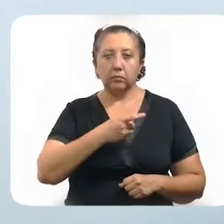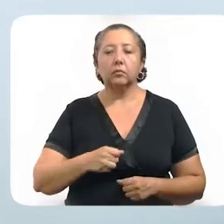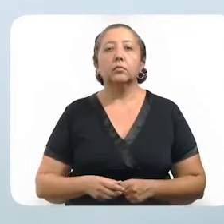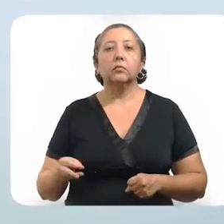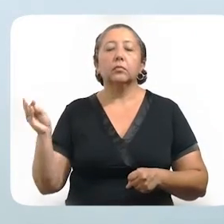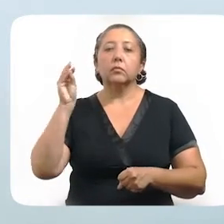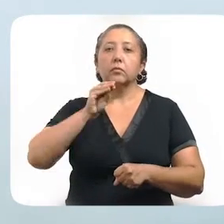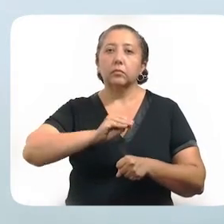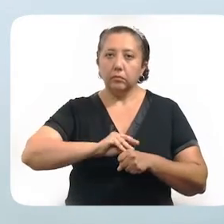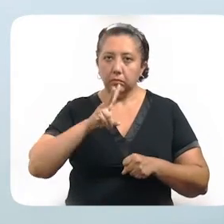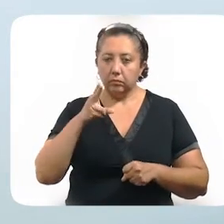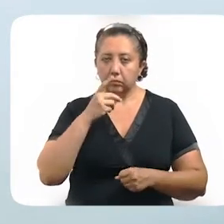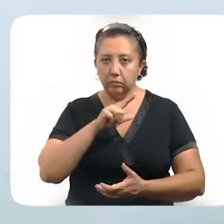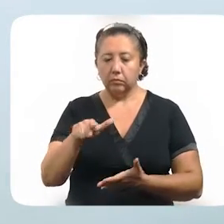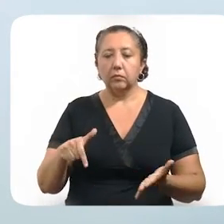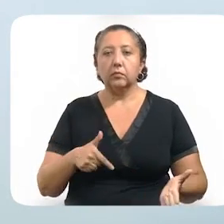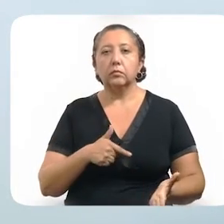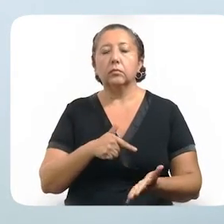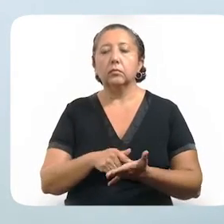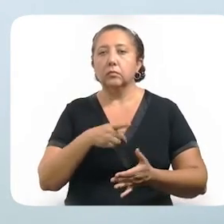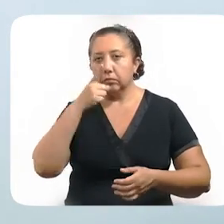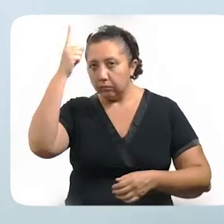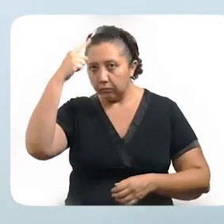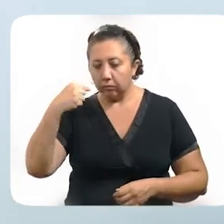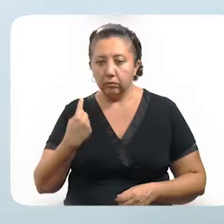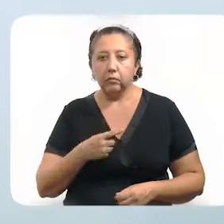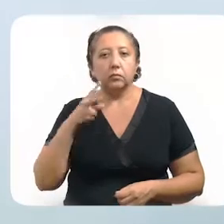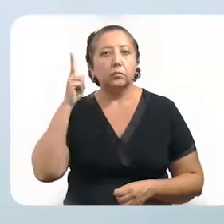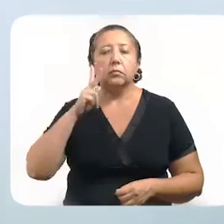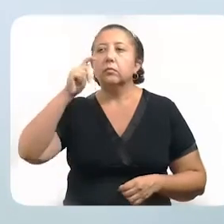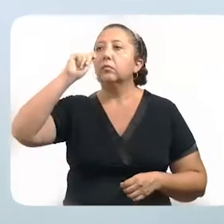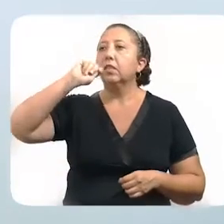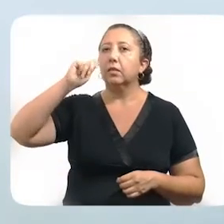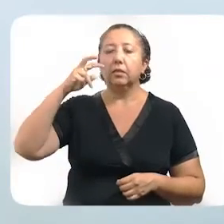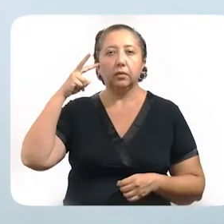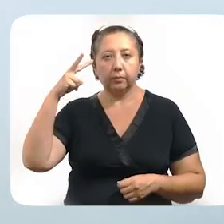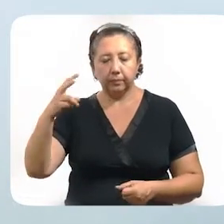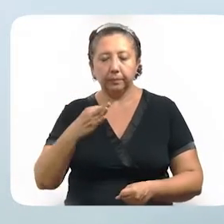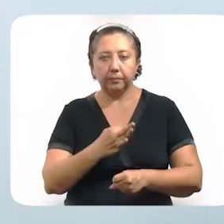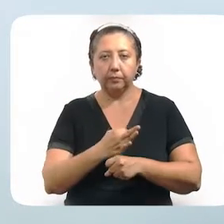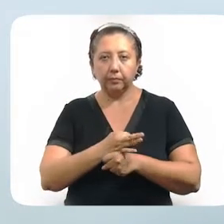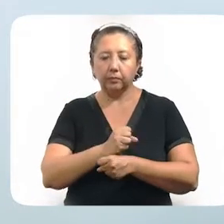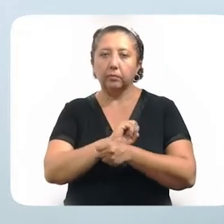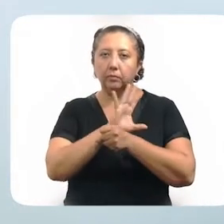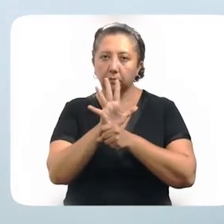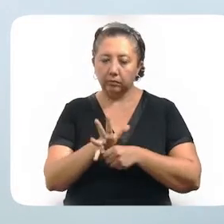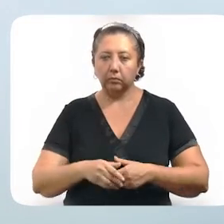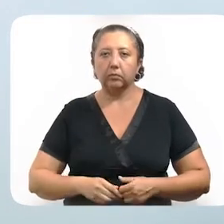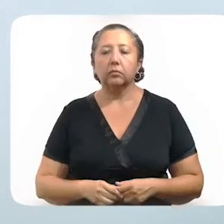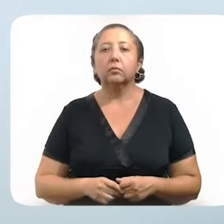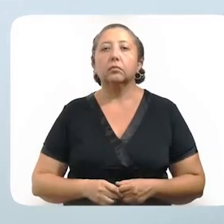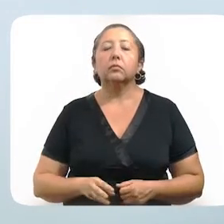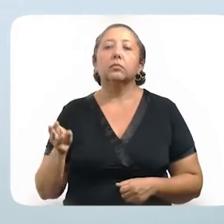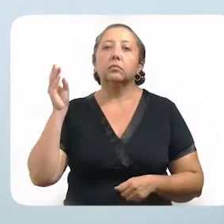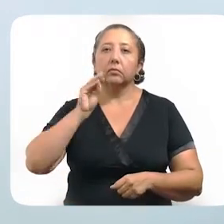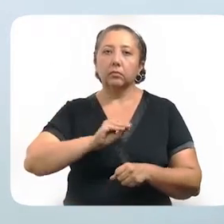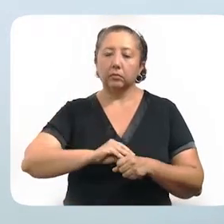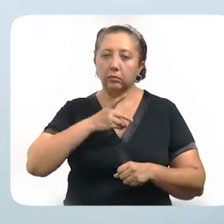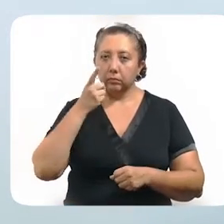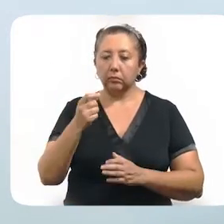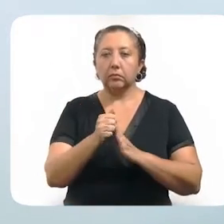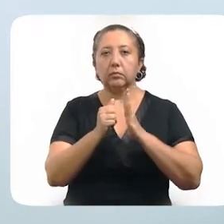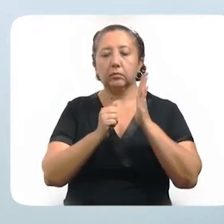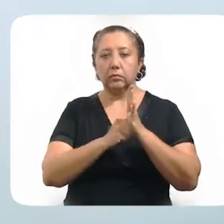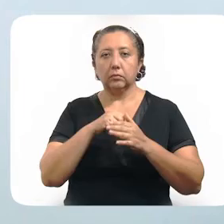se suma la instalación de módulos itinerantes para la toma de muestras para detección oportuna de coronavirus y la implementación de